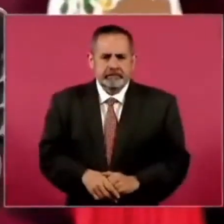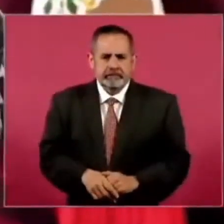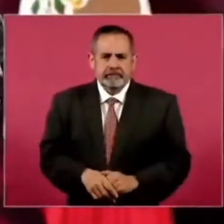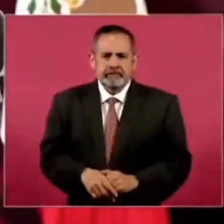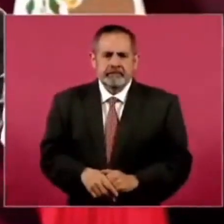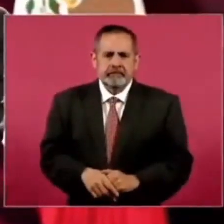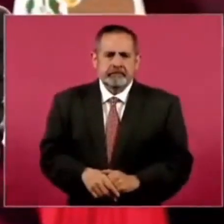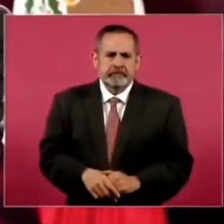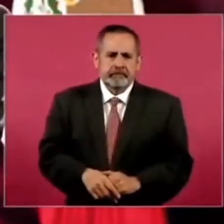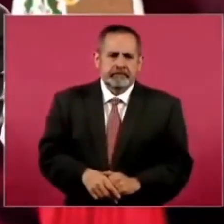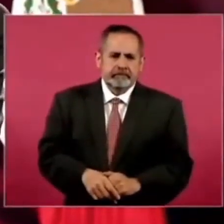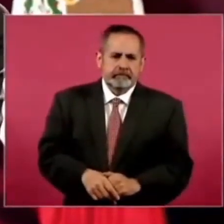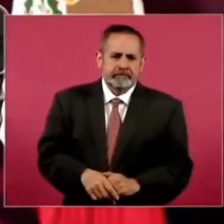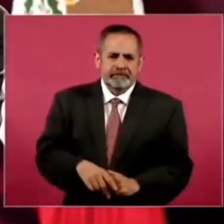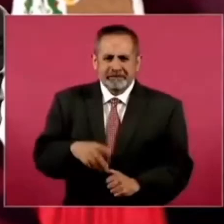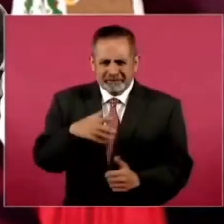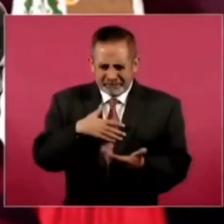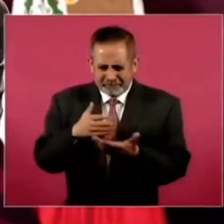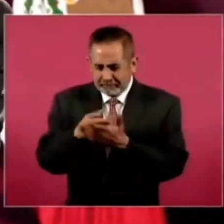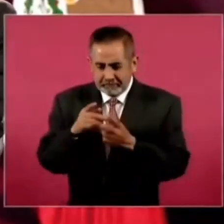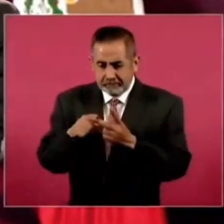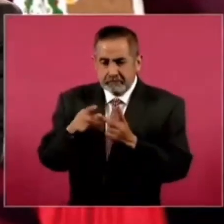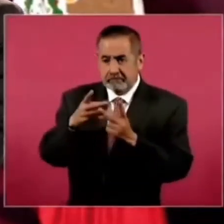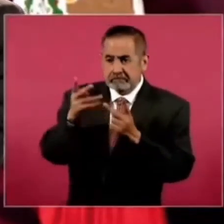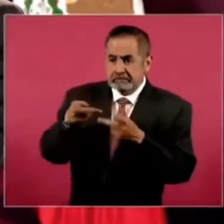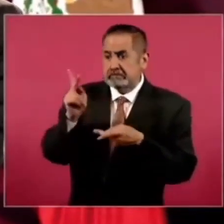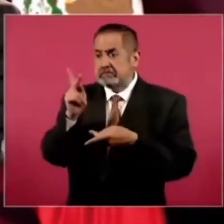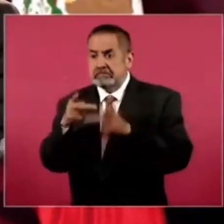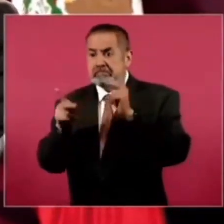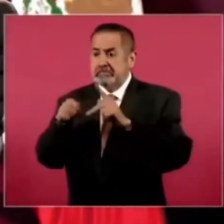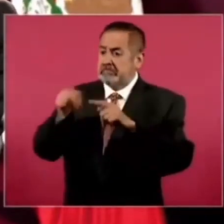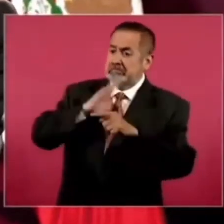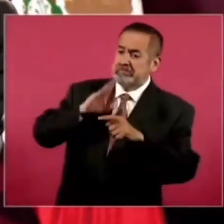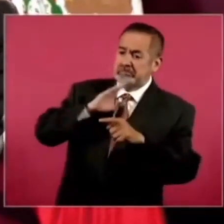¿cómo me voy a meter yo a cuestionarte